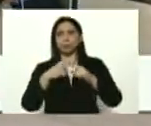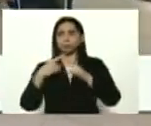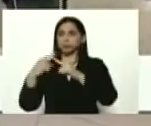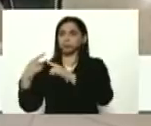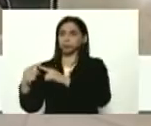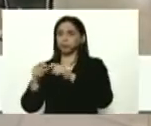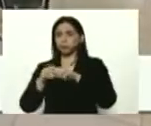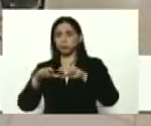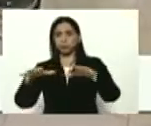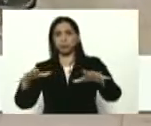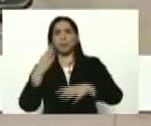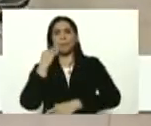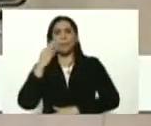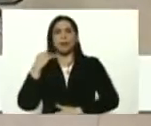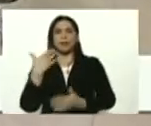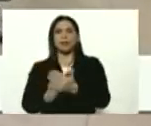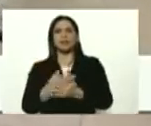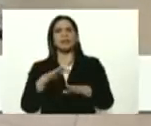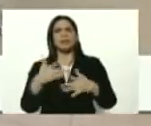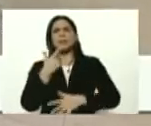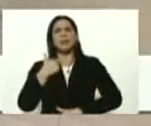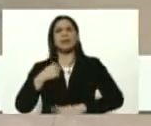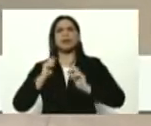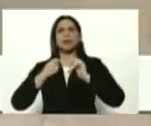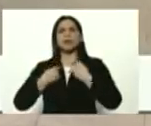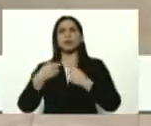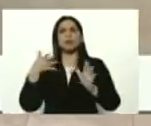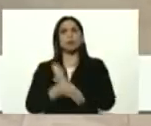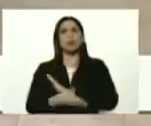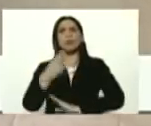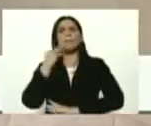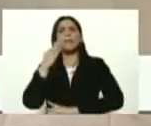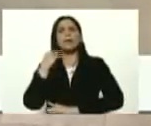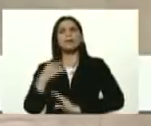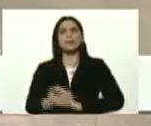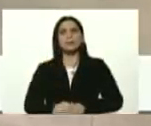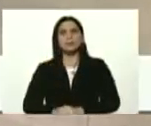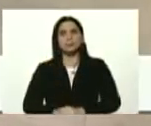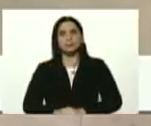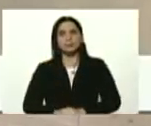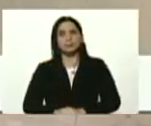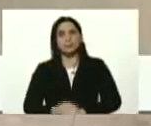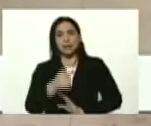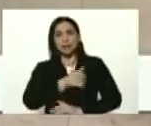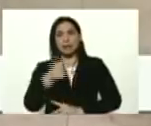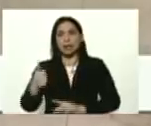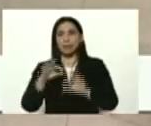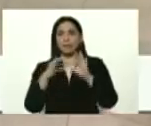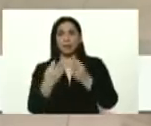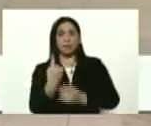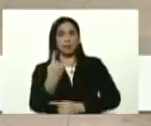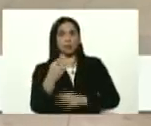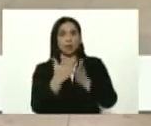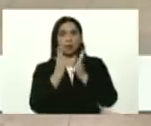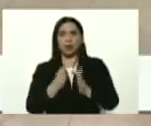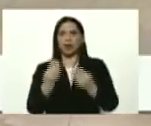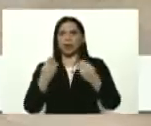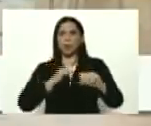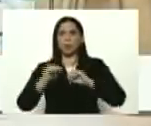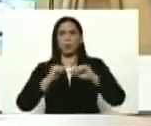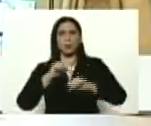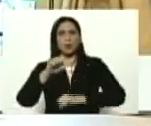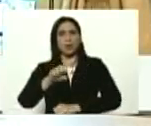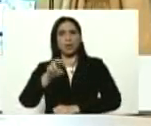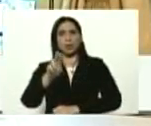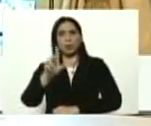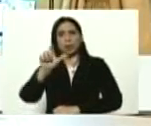experiencia. ¿Qué me dice Aristóbulo Isturiz de esta experiencia? Cada familia en escuela y cómo el movimiento